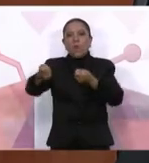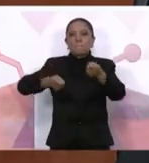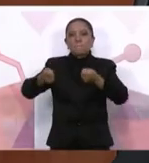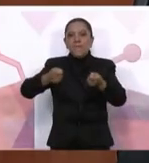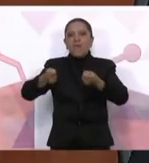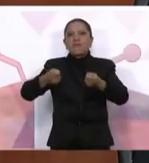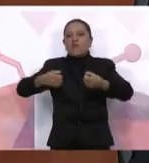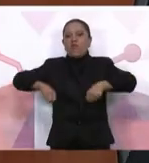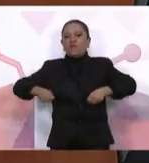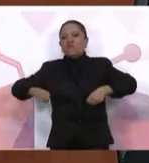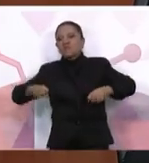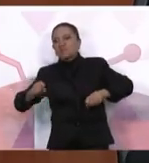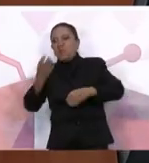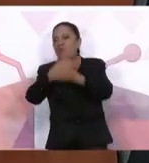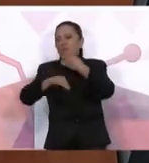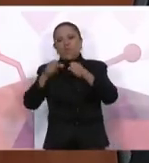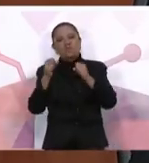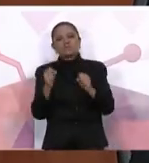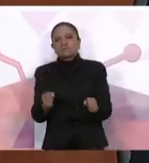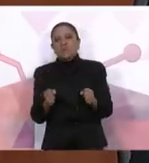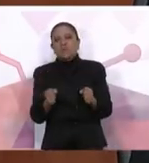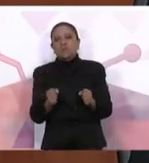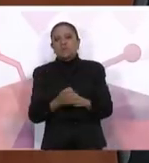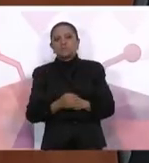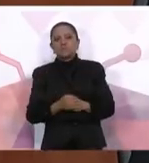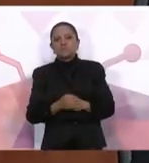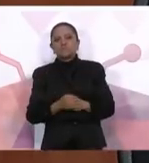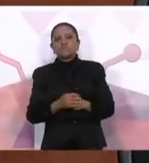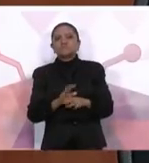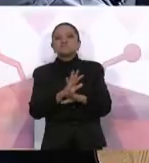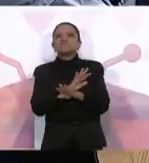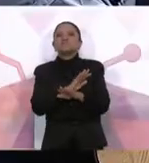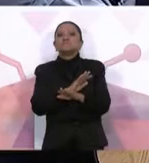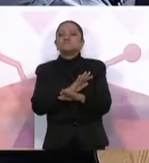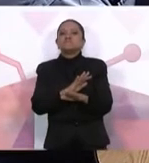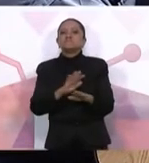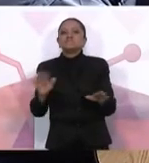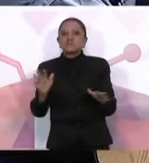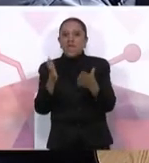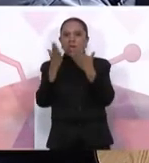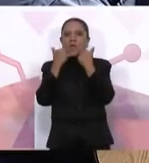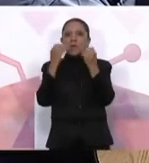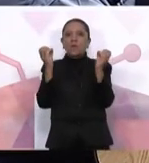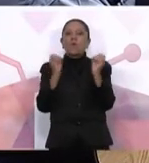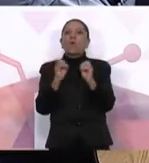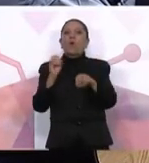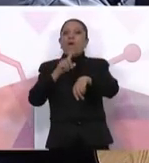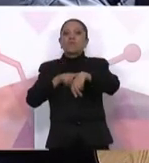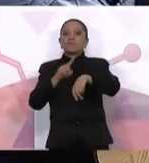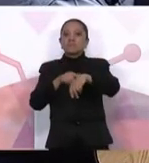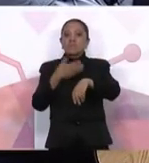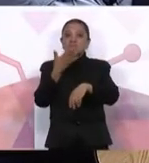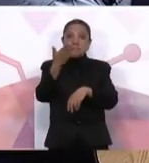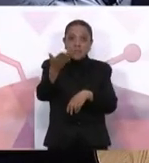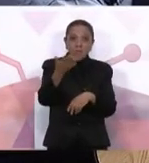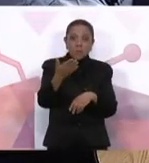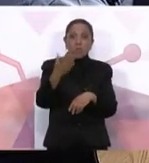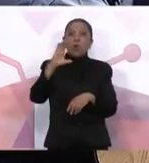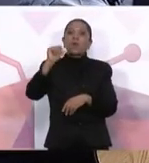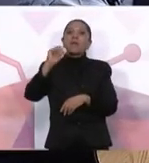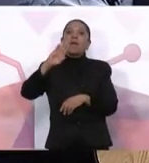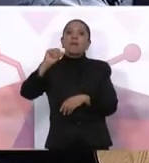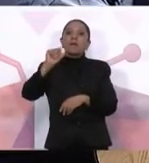transporte tomás para verificar ya no hay tiempo para el candidato víctor caballero verdad o si le quedan 7 segundos no